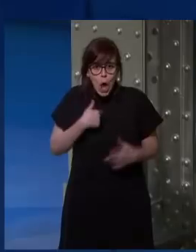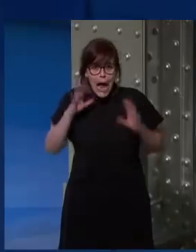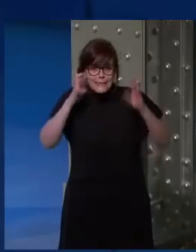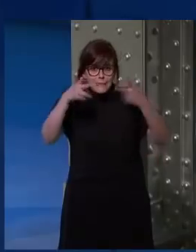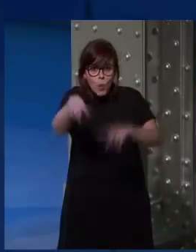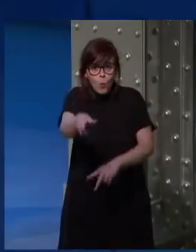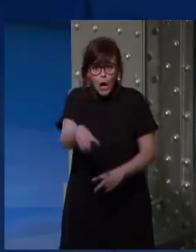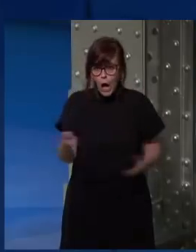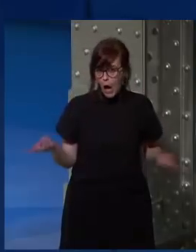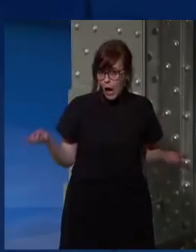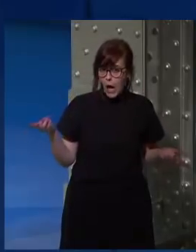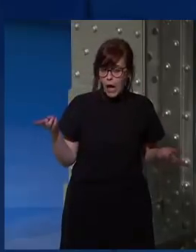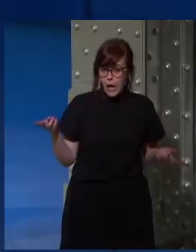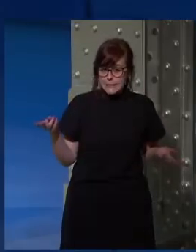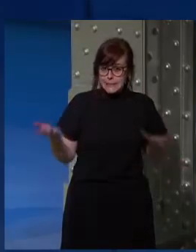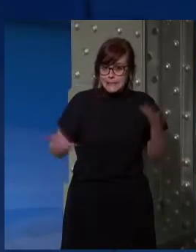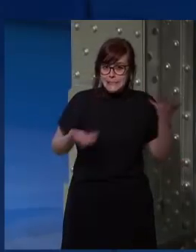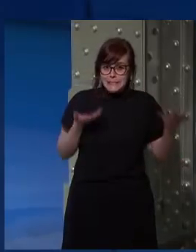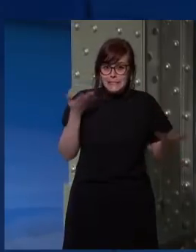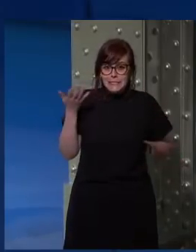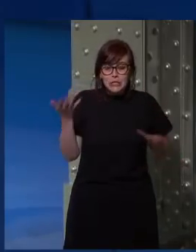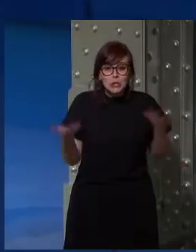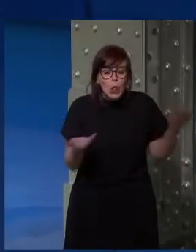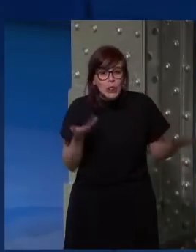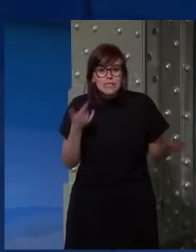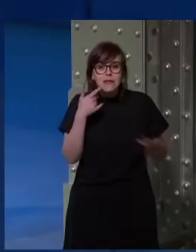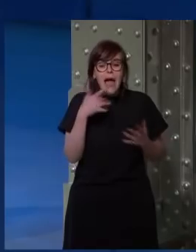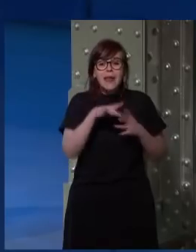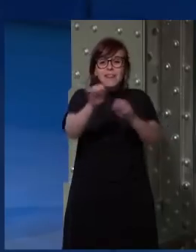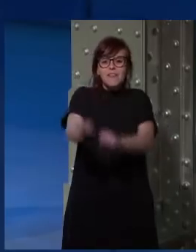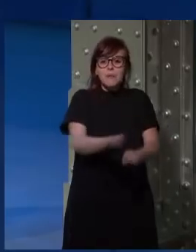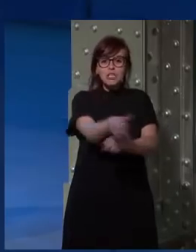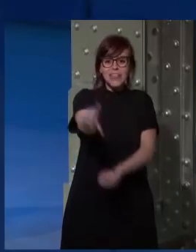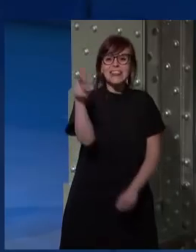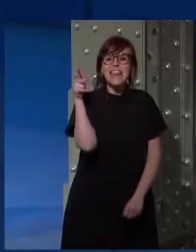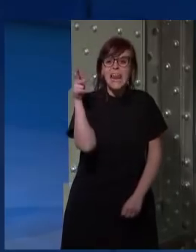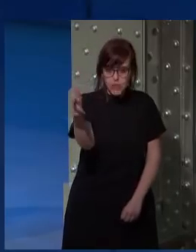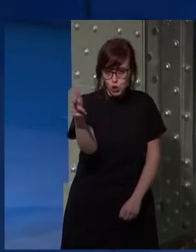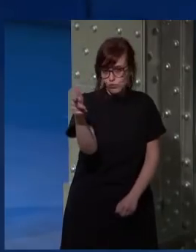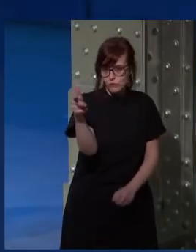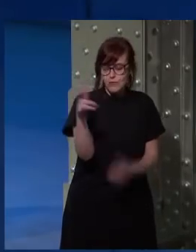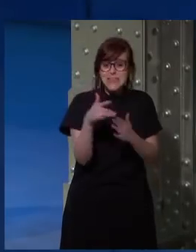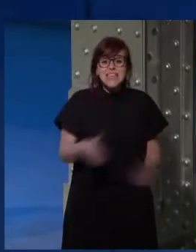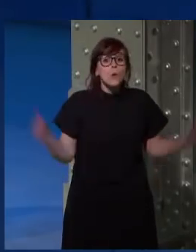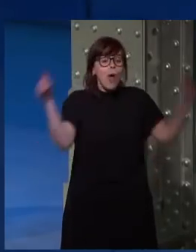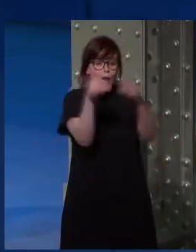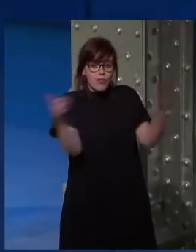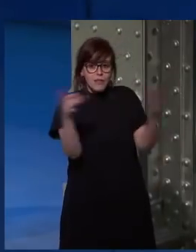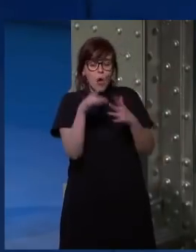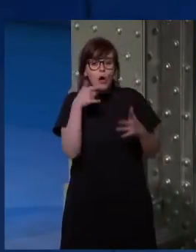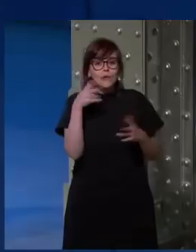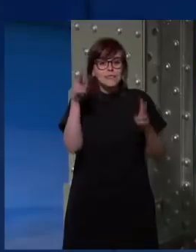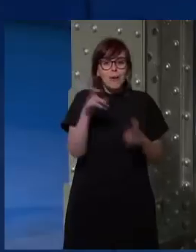nadie de las que estamos defendiendo simplemente derechos, sean los derechos de igualdad en cuanto al feminismo, cualquier otro